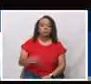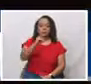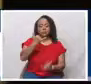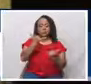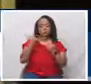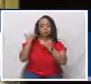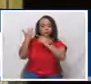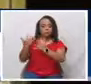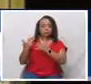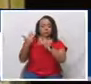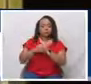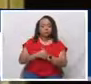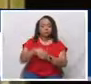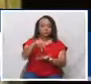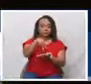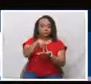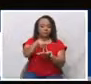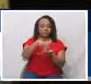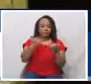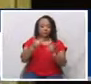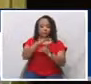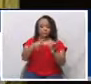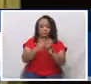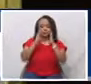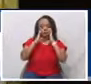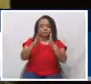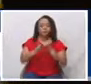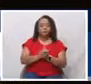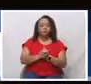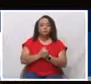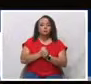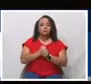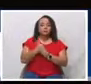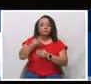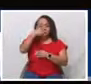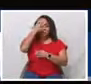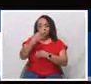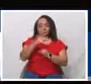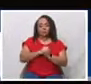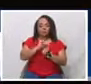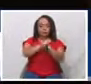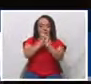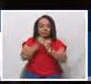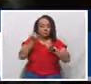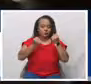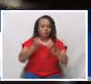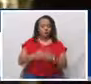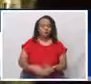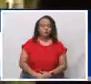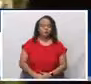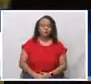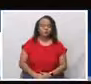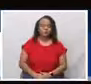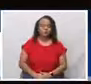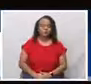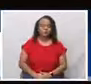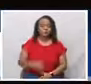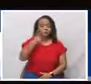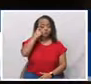espera de Sherman Huití. Ya todos atentos. Incluso yo creo que van a cambiar de vehículo, porque el que está destinado